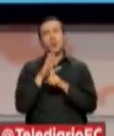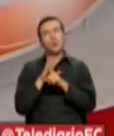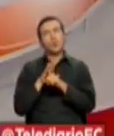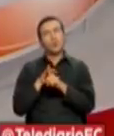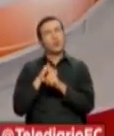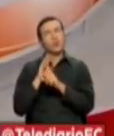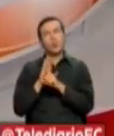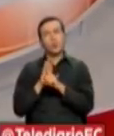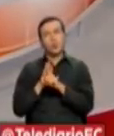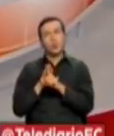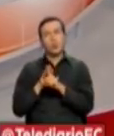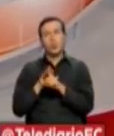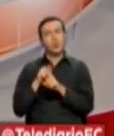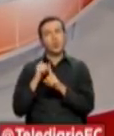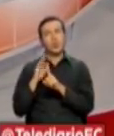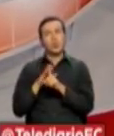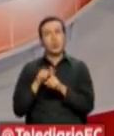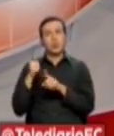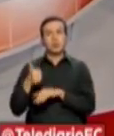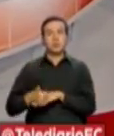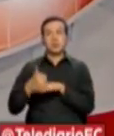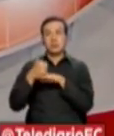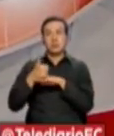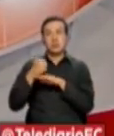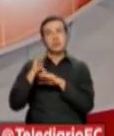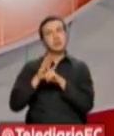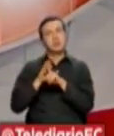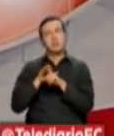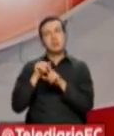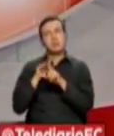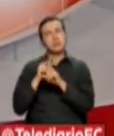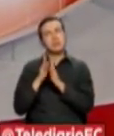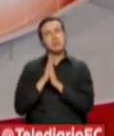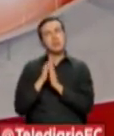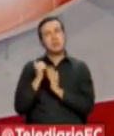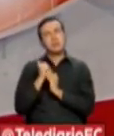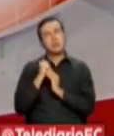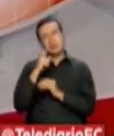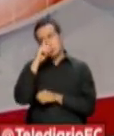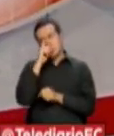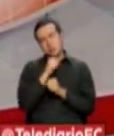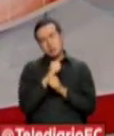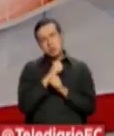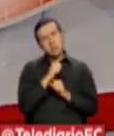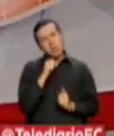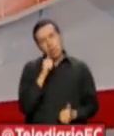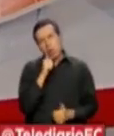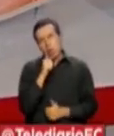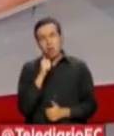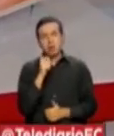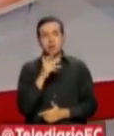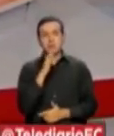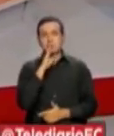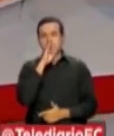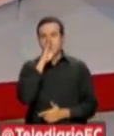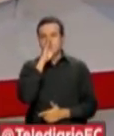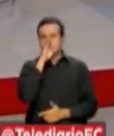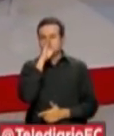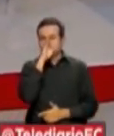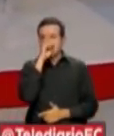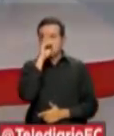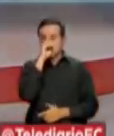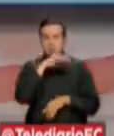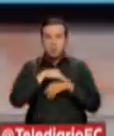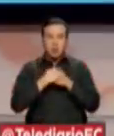al jefe de arriba para que le den un puesto abajo por tanto siempre son con amarres